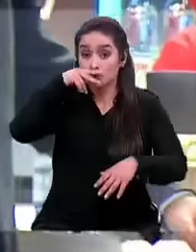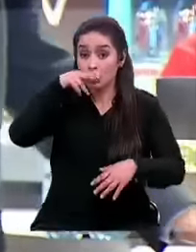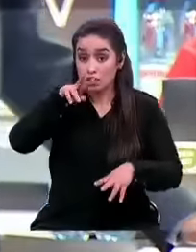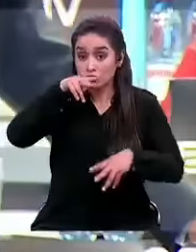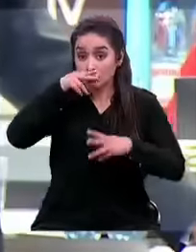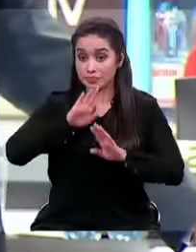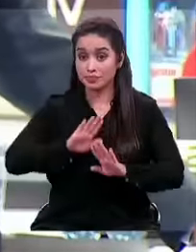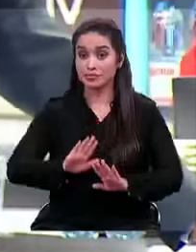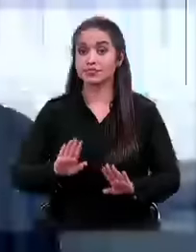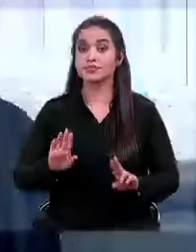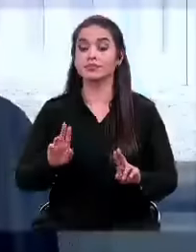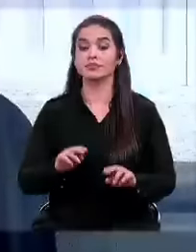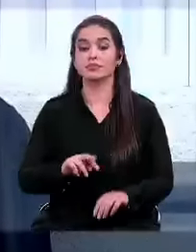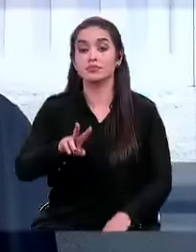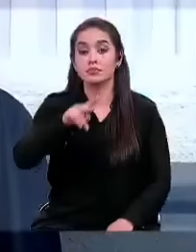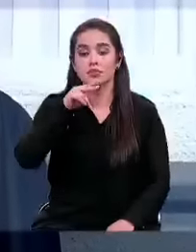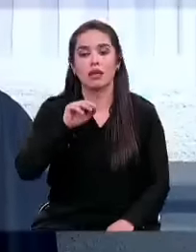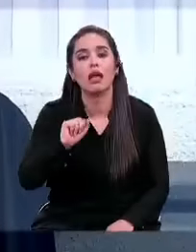está.